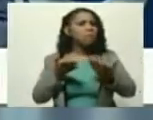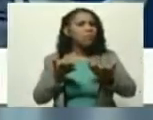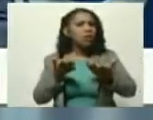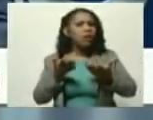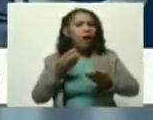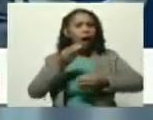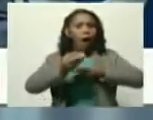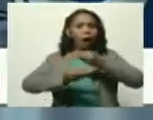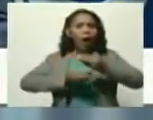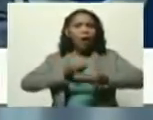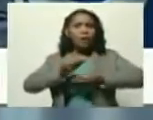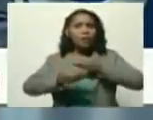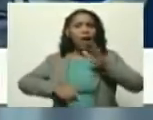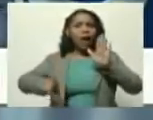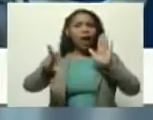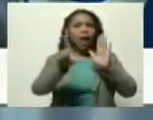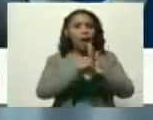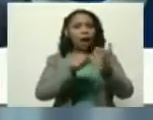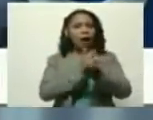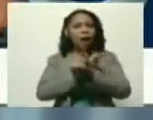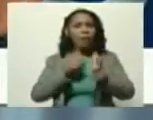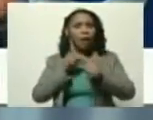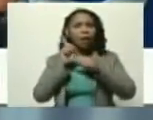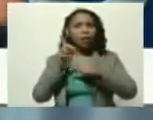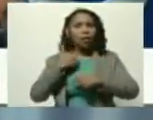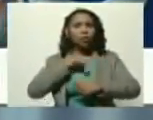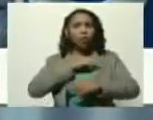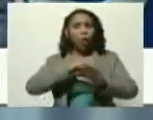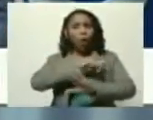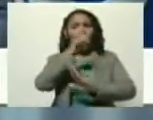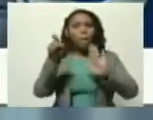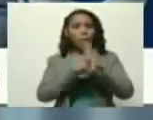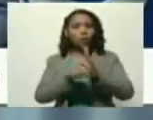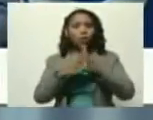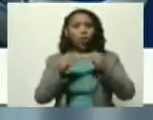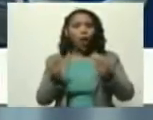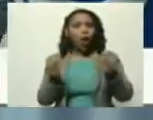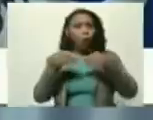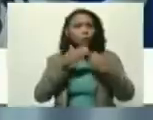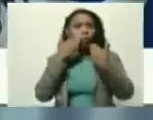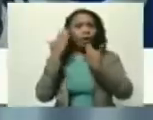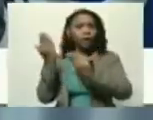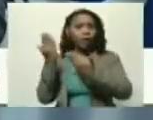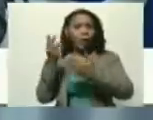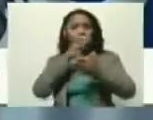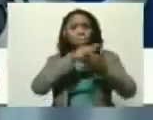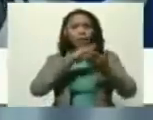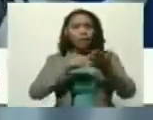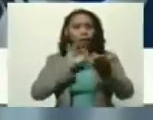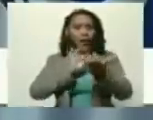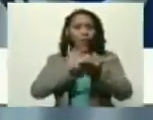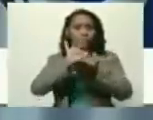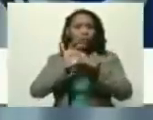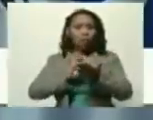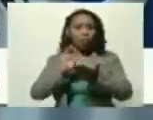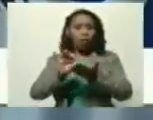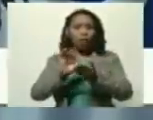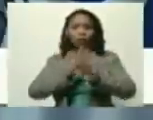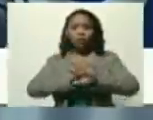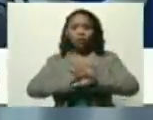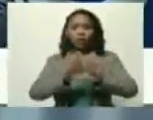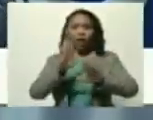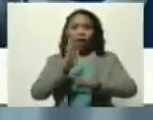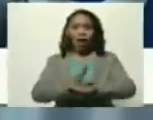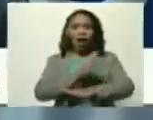circule legal y libremente. Estamos totalmente todos de acuerdo con ello, el material estratégico ya